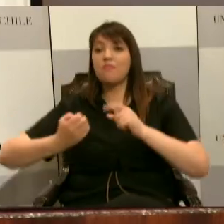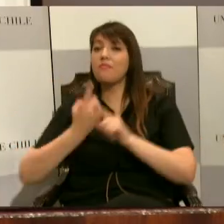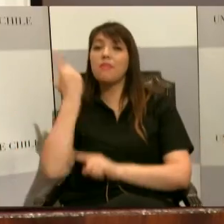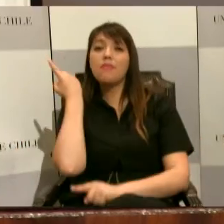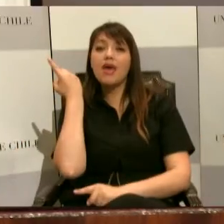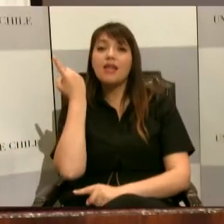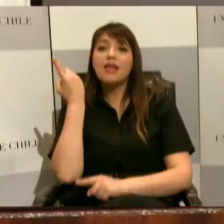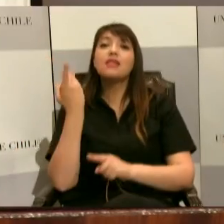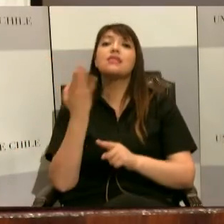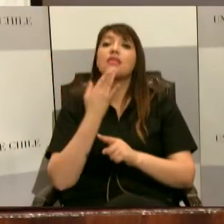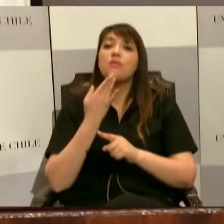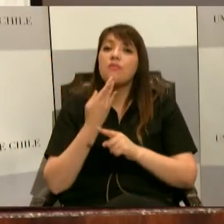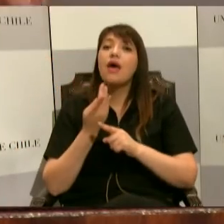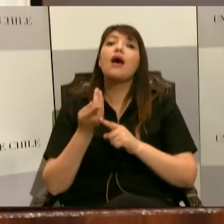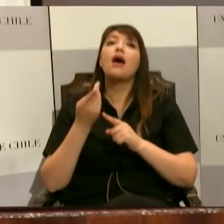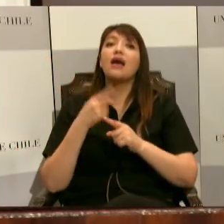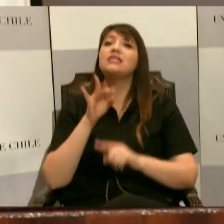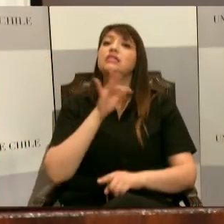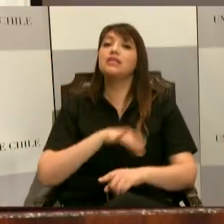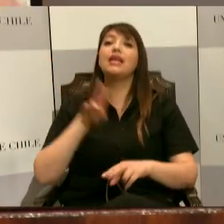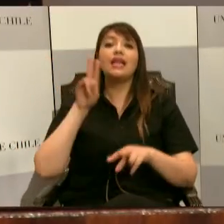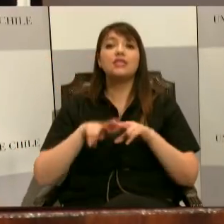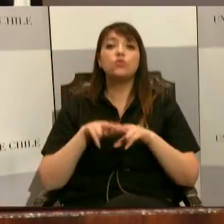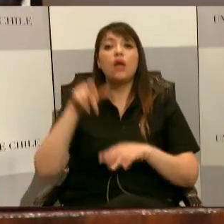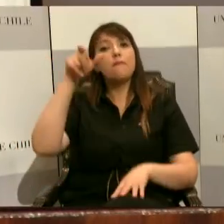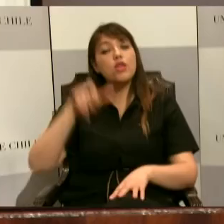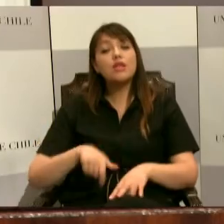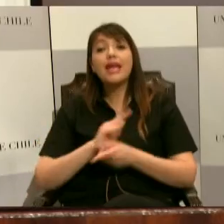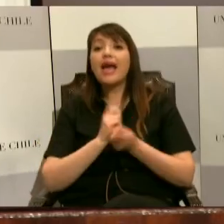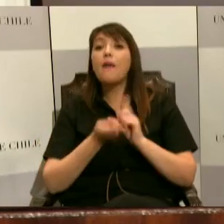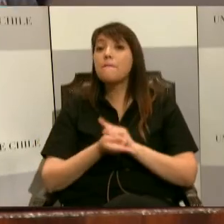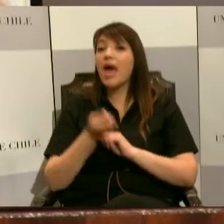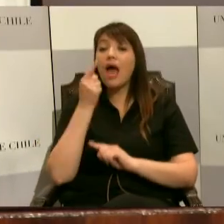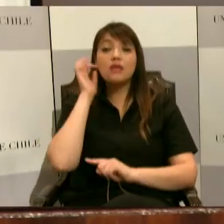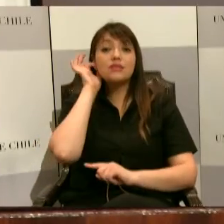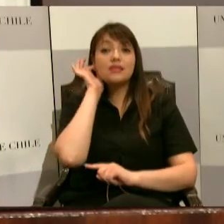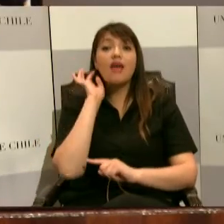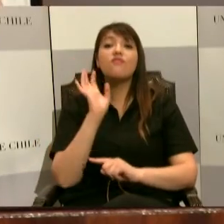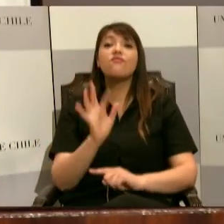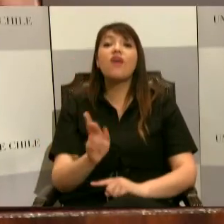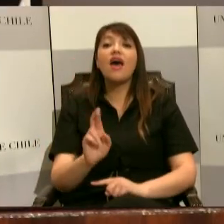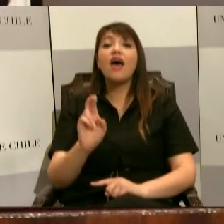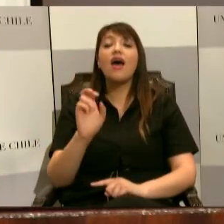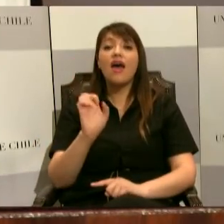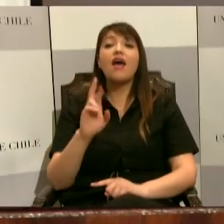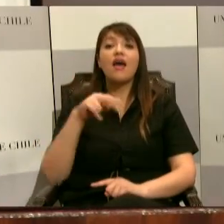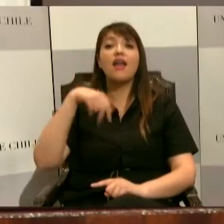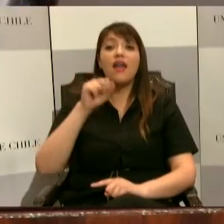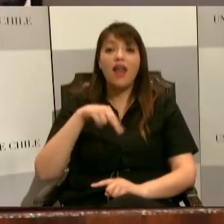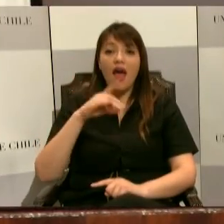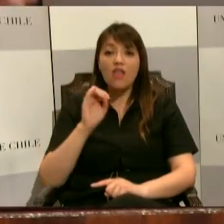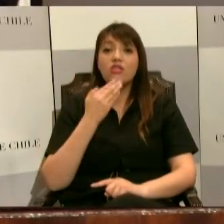de transdisciplinaridad real lo hizo en Chile una persona absolutamente excepcional, Fernando Monkeberg, para erradicar la